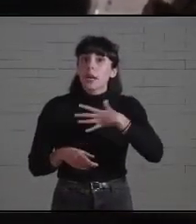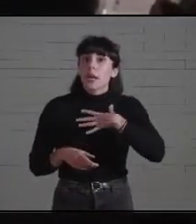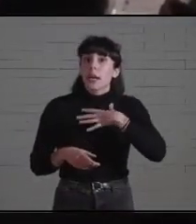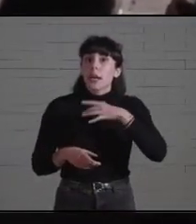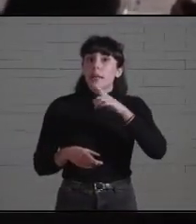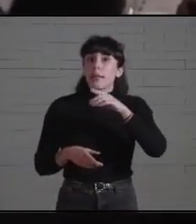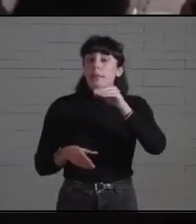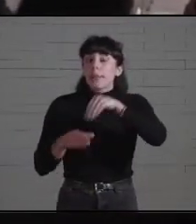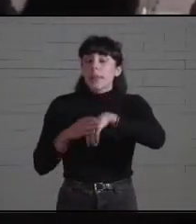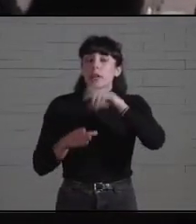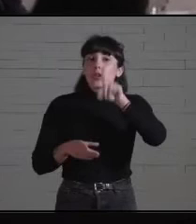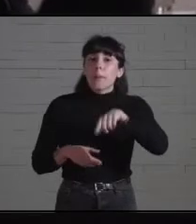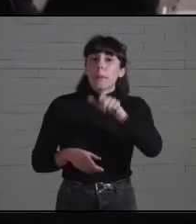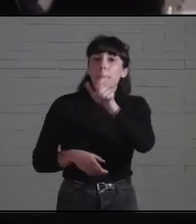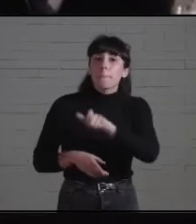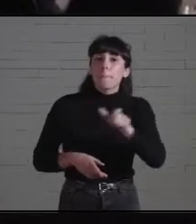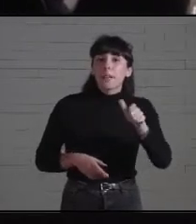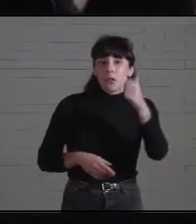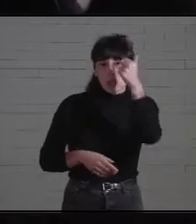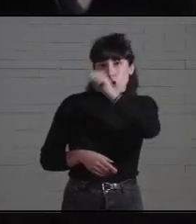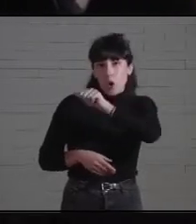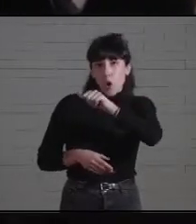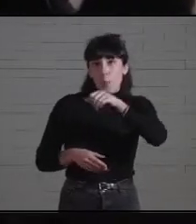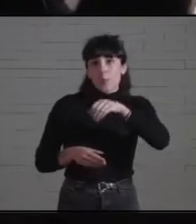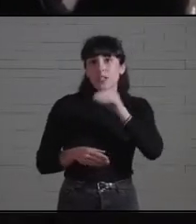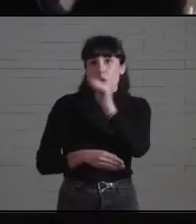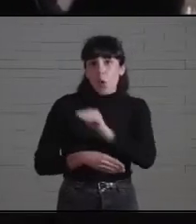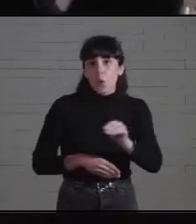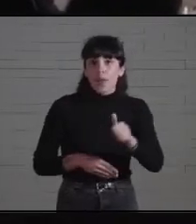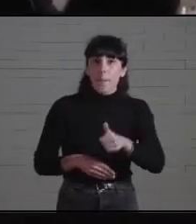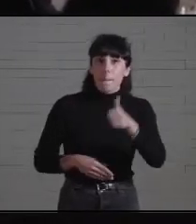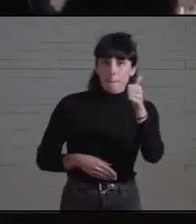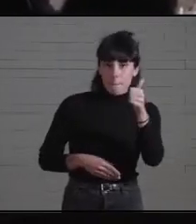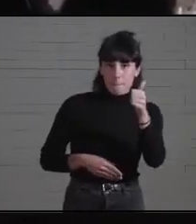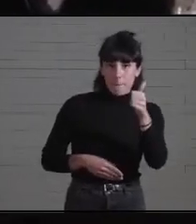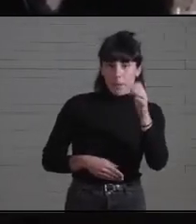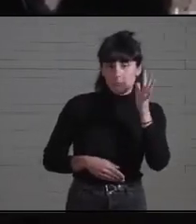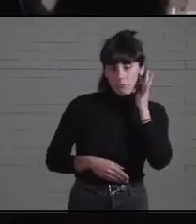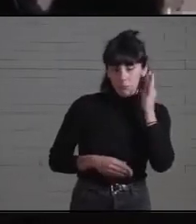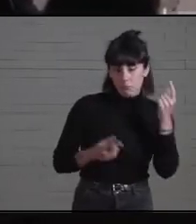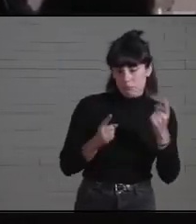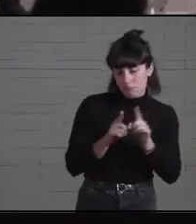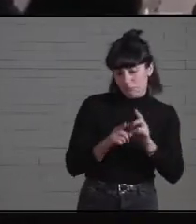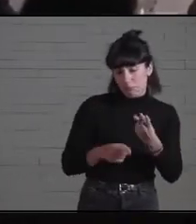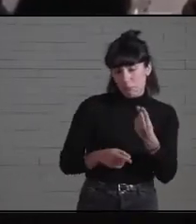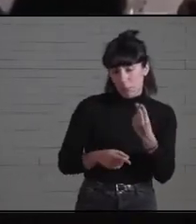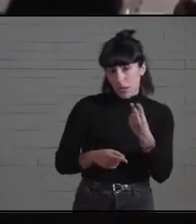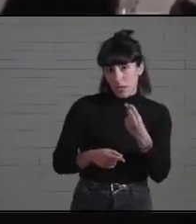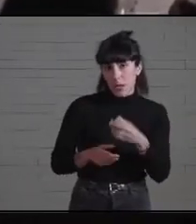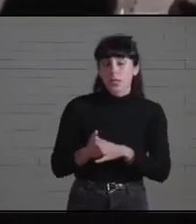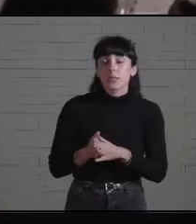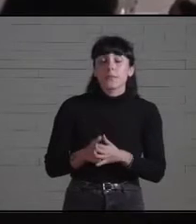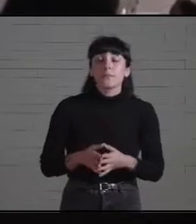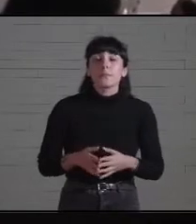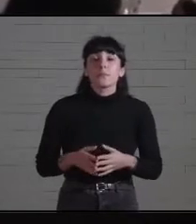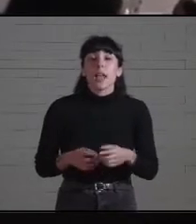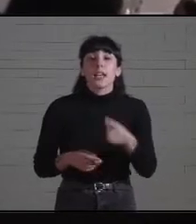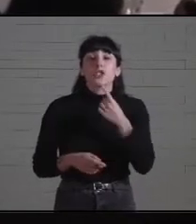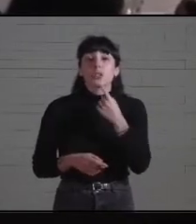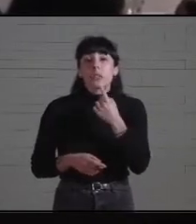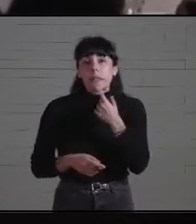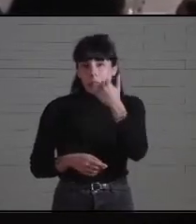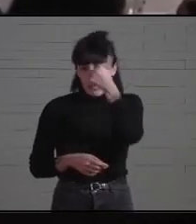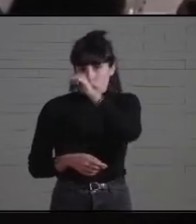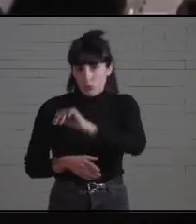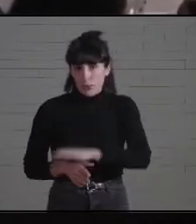parejas, dice que han cuidado de forma similar a su pareja o más durante las cuarentenas, ¿vale? Eso dicen los